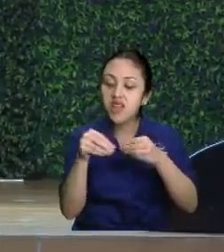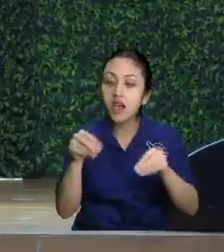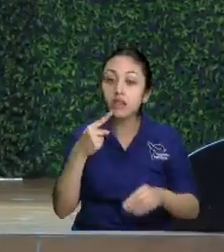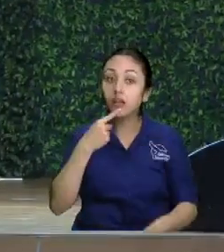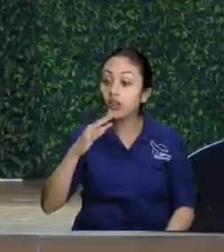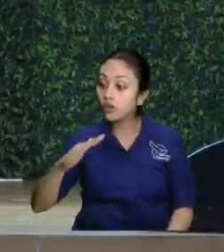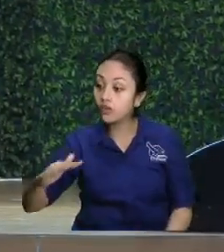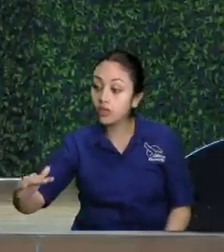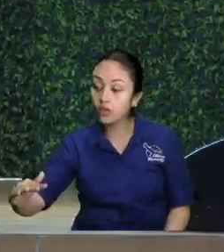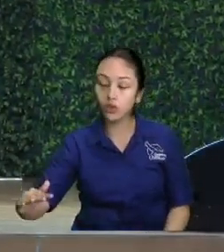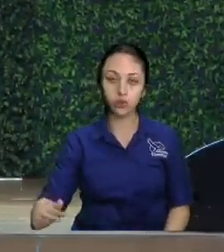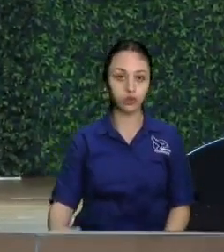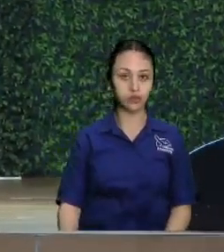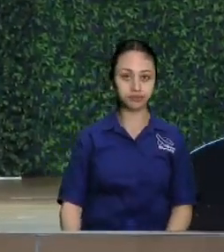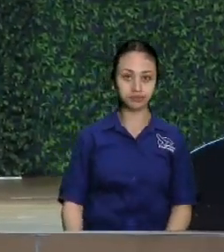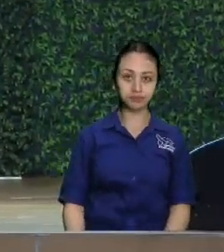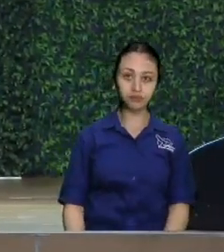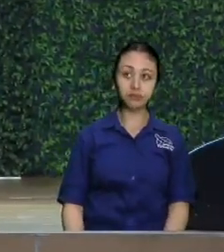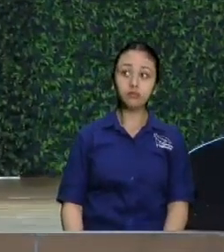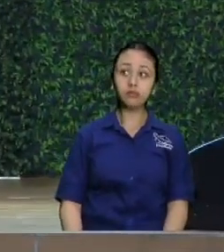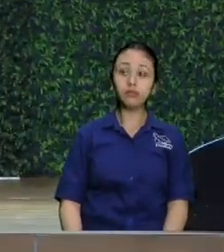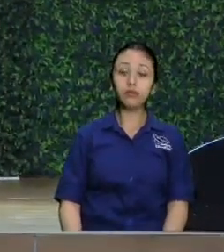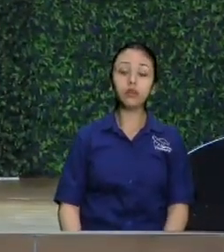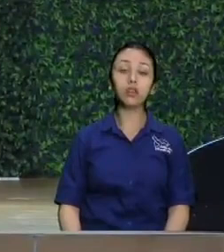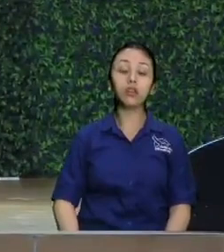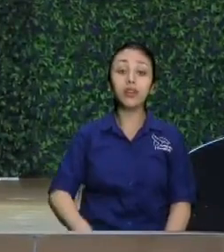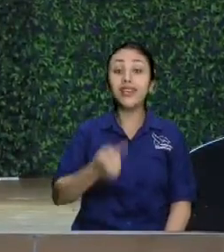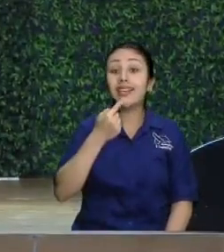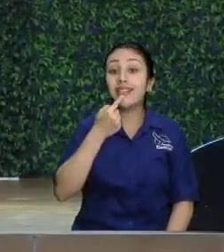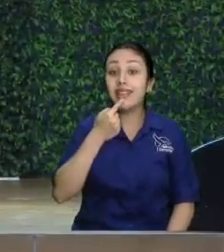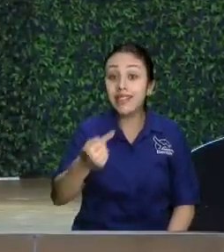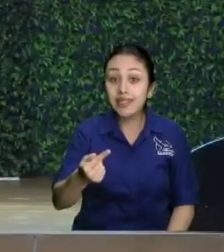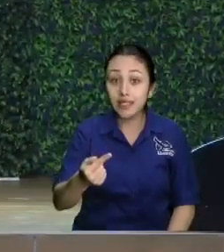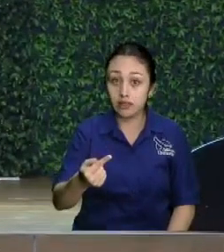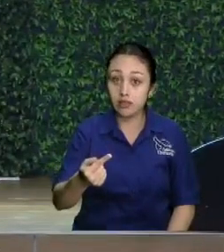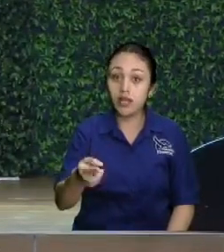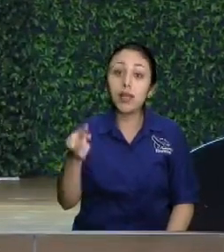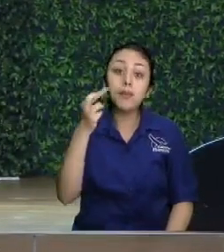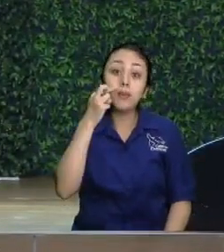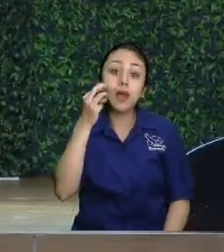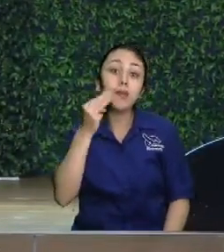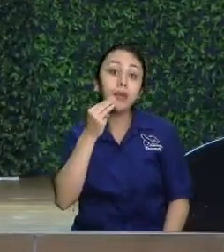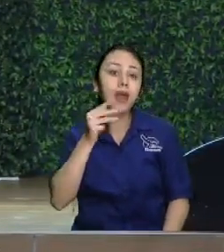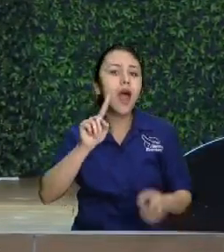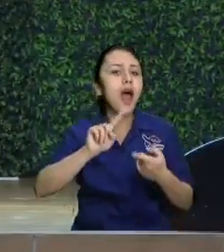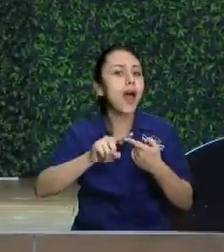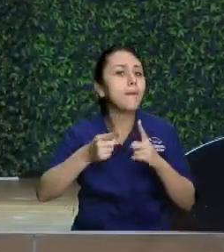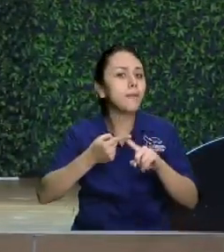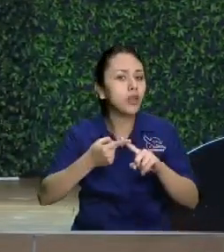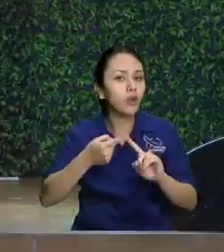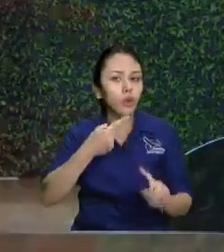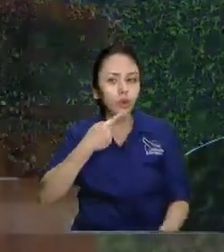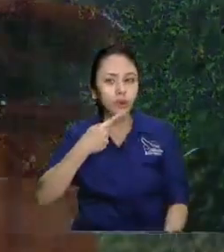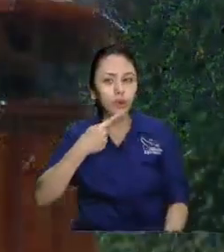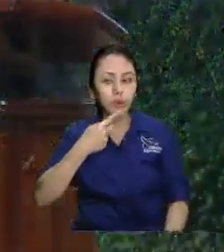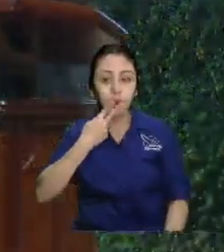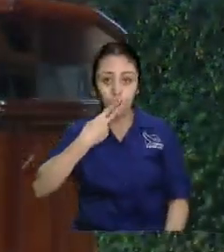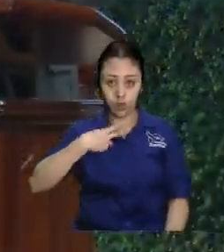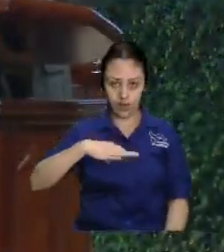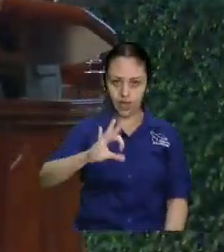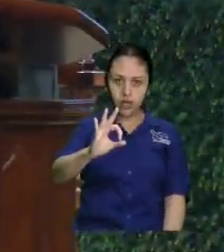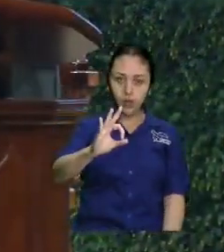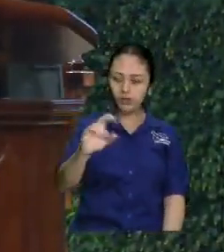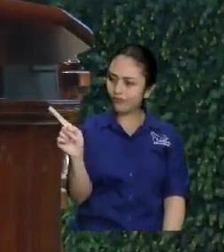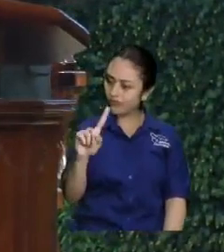Hay teorías, ¿verdad?, que incluso le dicen que el niño debería ser su amigo. ¿Cómo? El niño, no